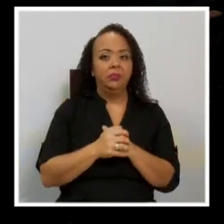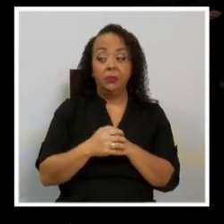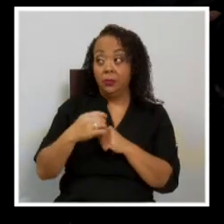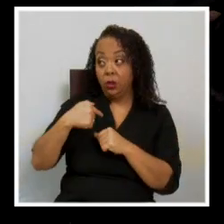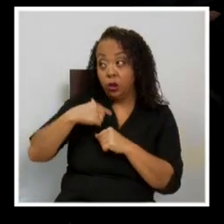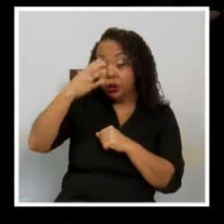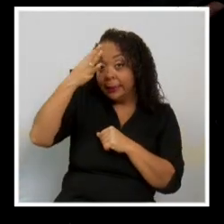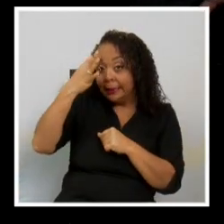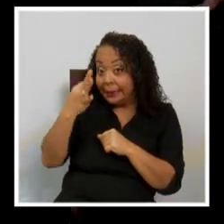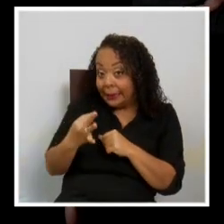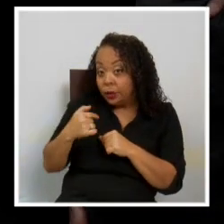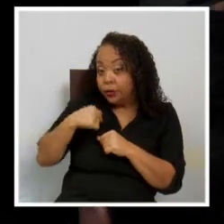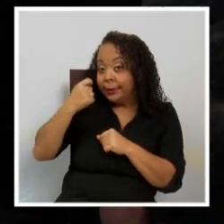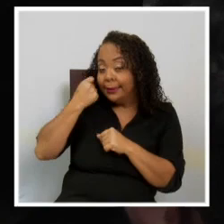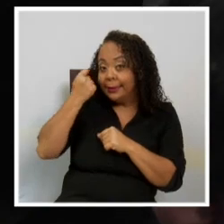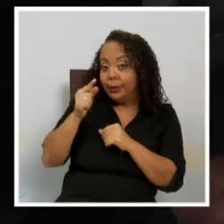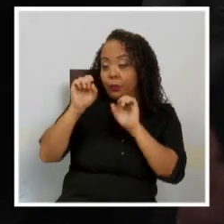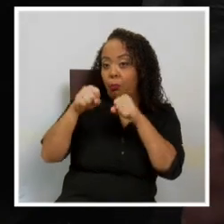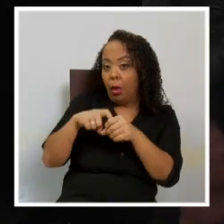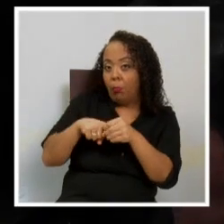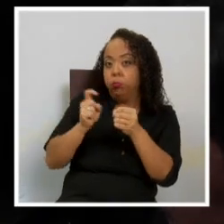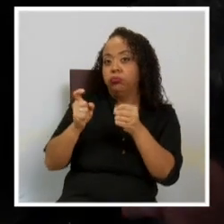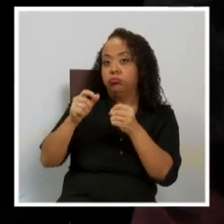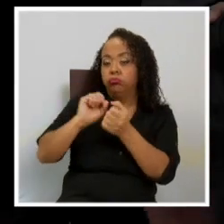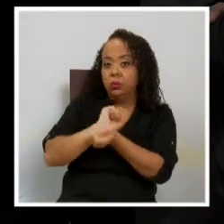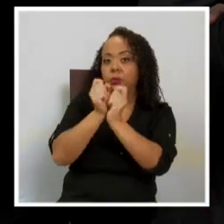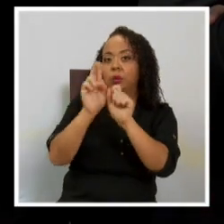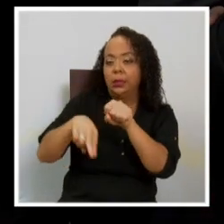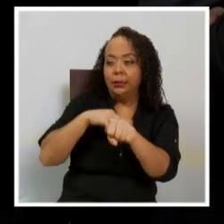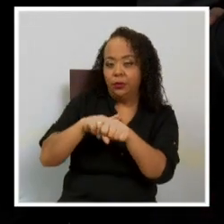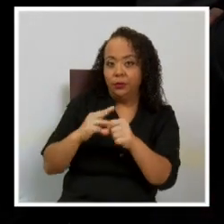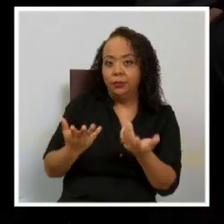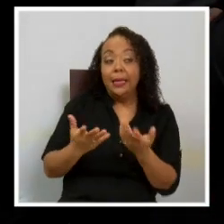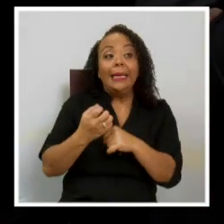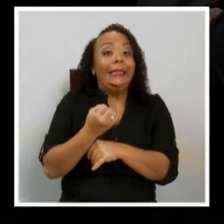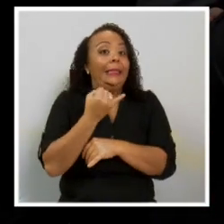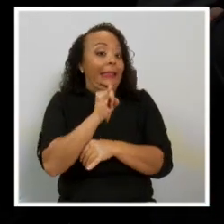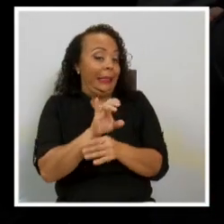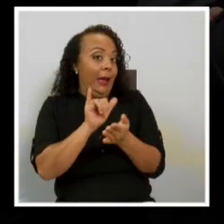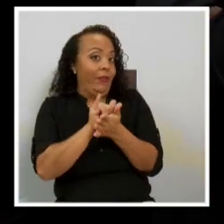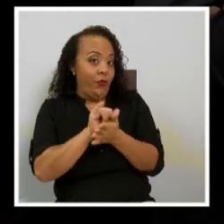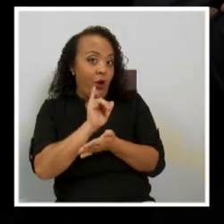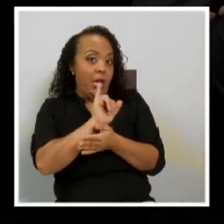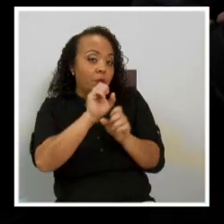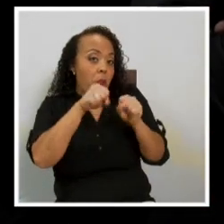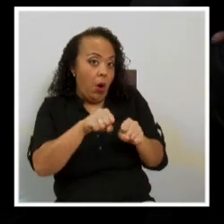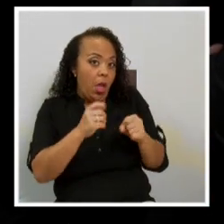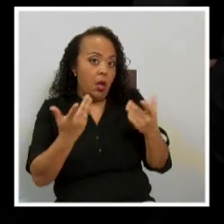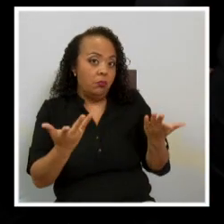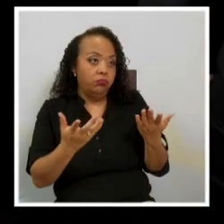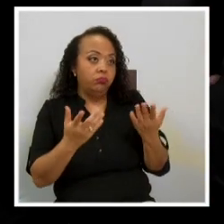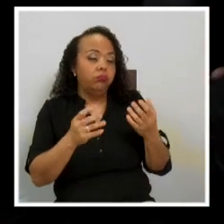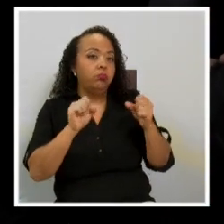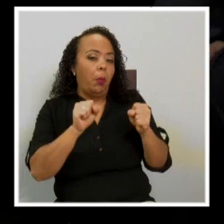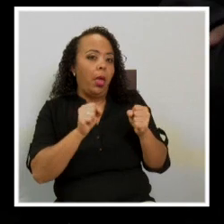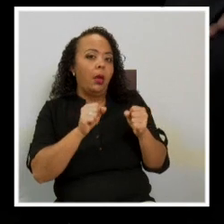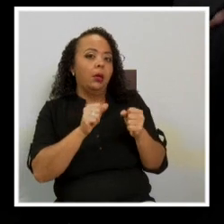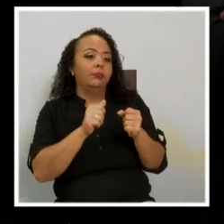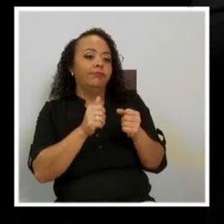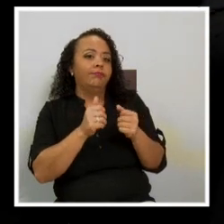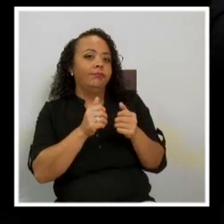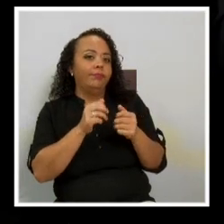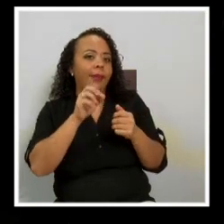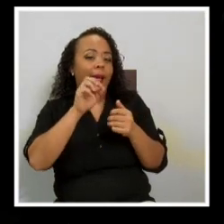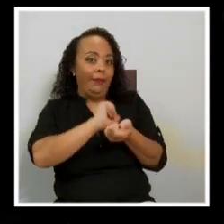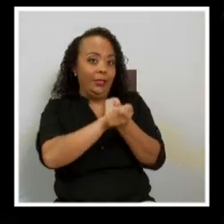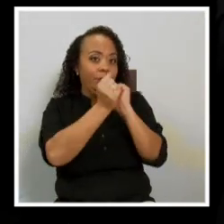usted dice que se podría dejar por fuera a Restauración de por lo menos esos primeros puestos. Si fuera así, eso está por verse, tendría que ser compensado